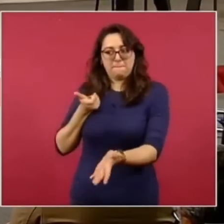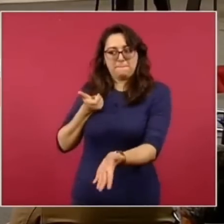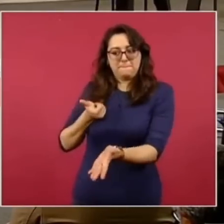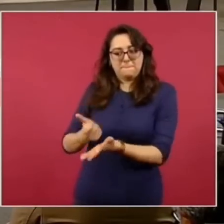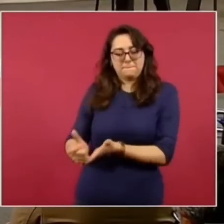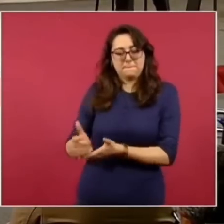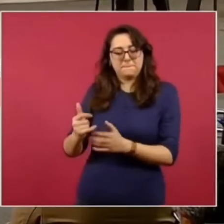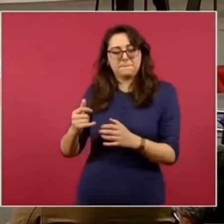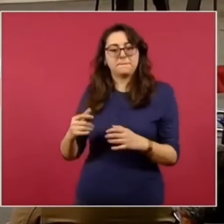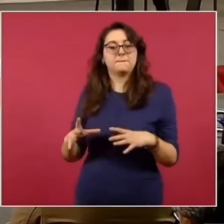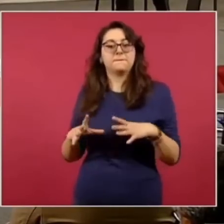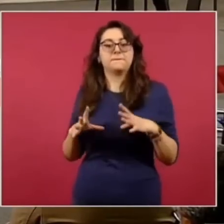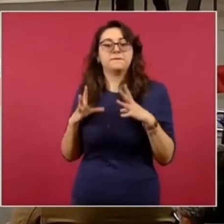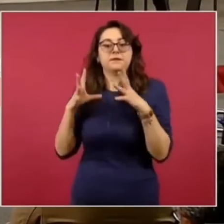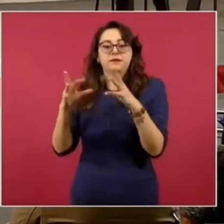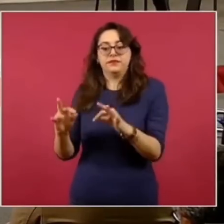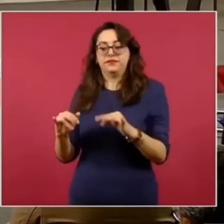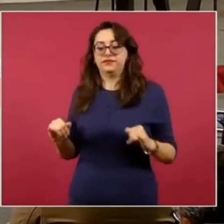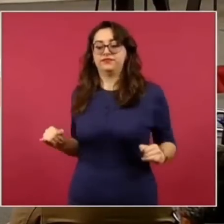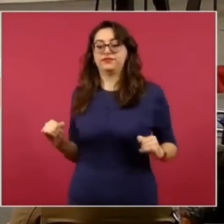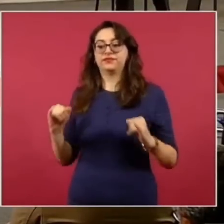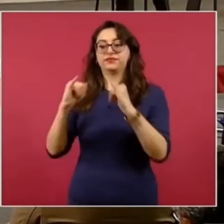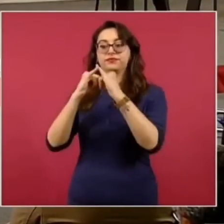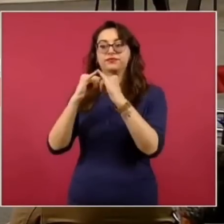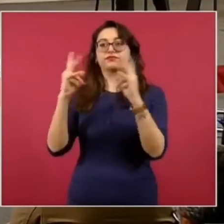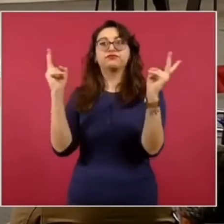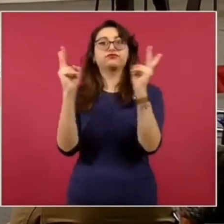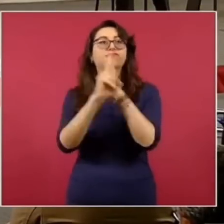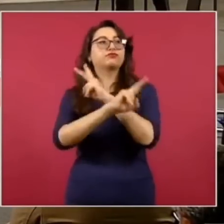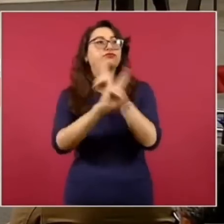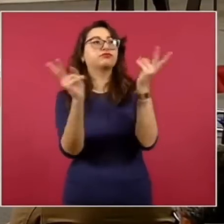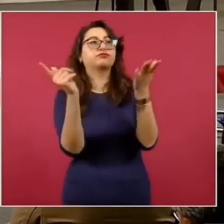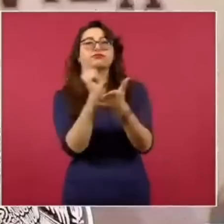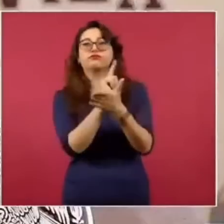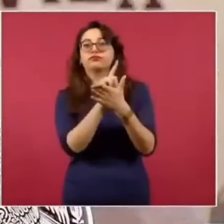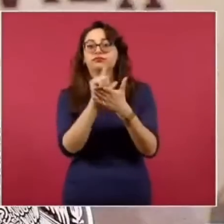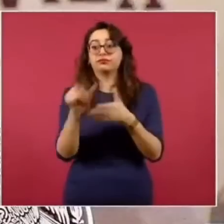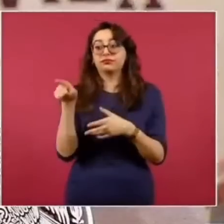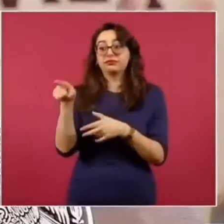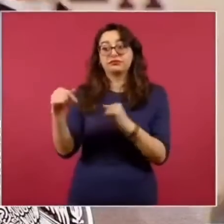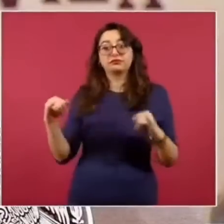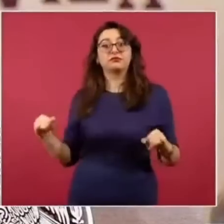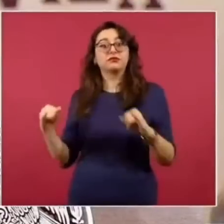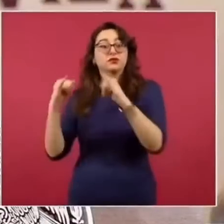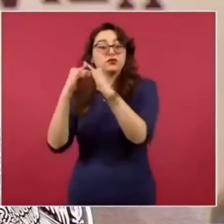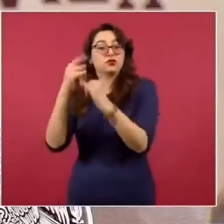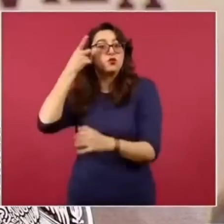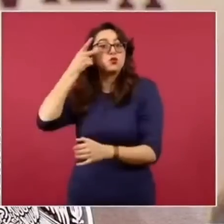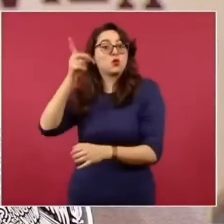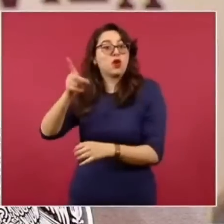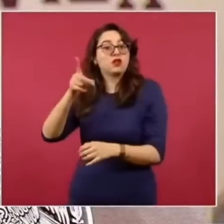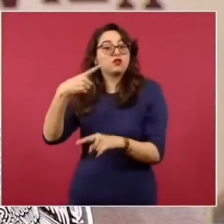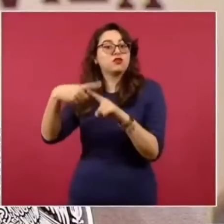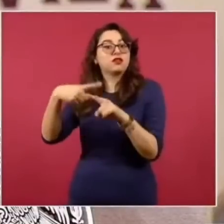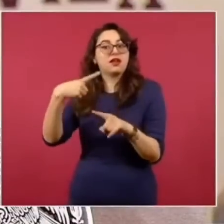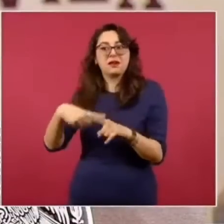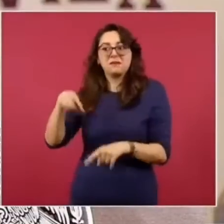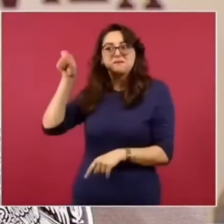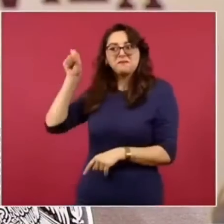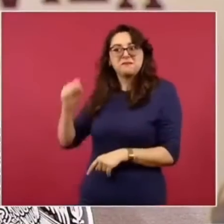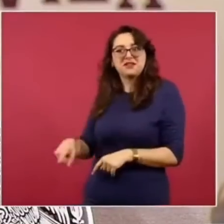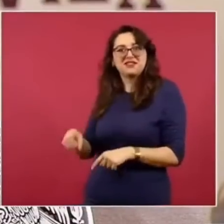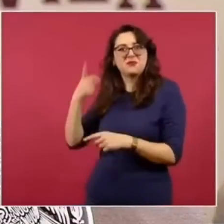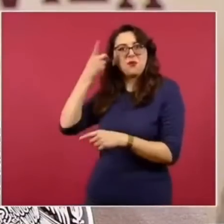tabacalera, específicamente Philip Morris, para disfrazar el problema del tabaco y atribuir el cáncer